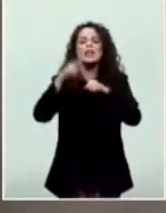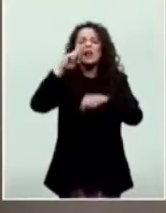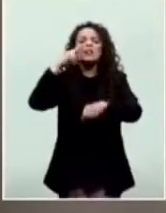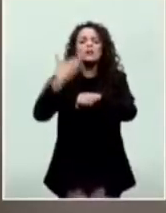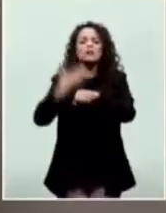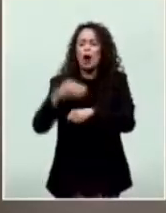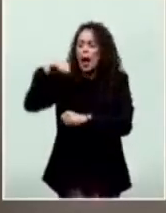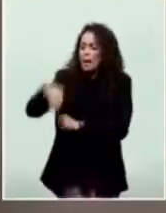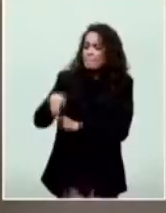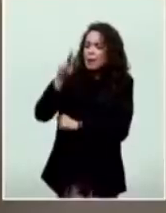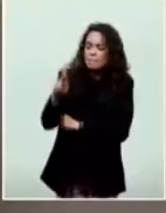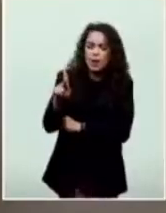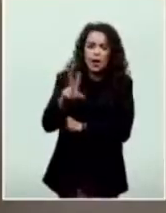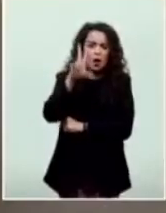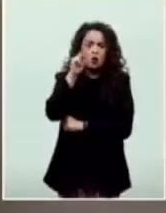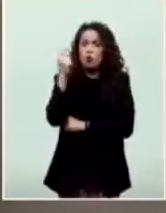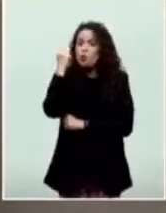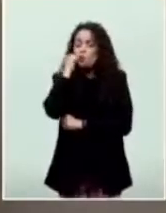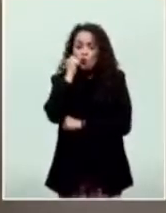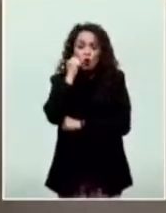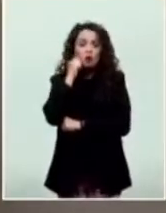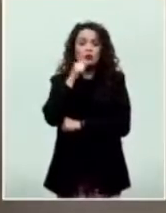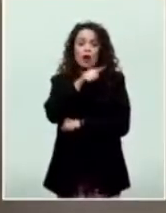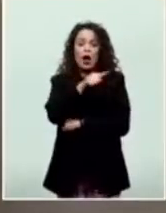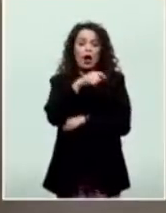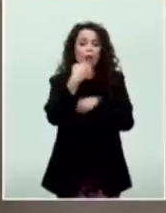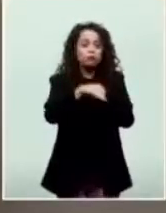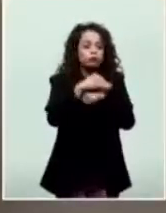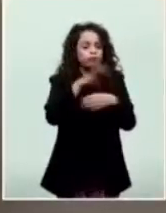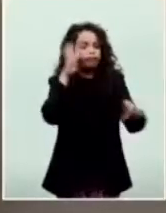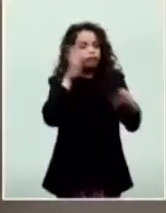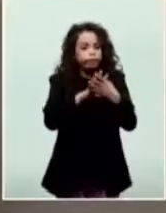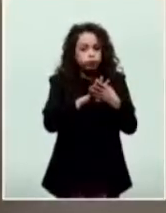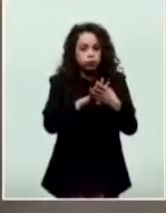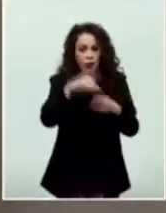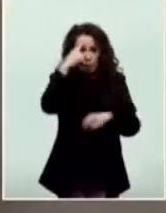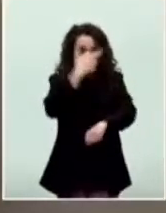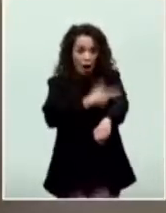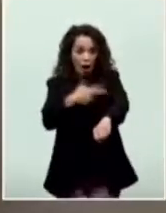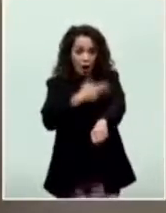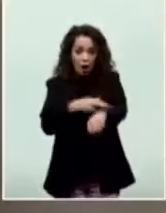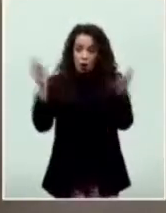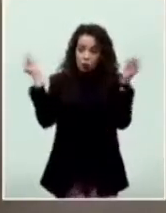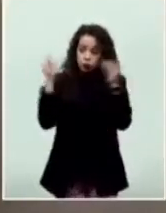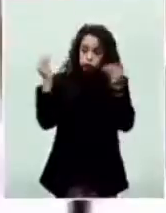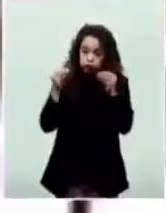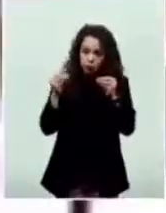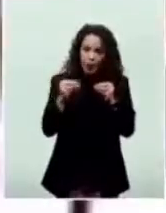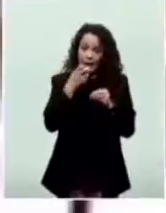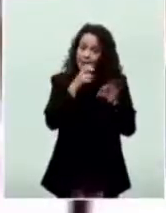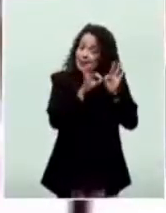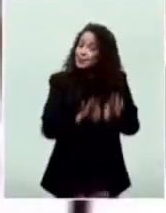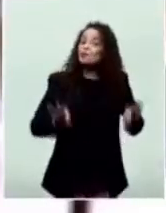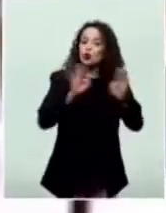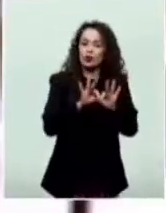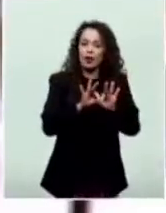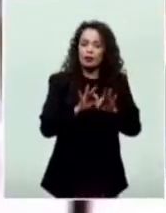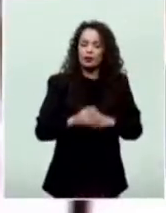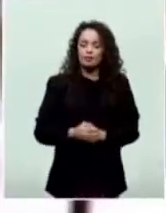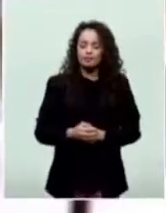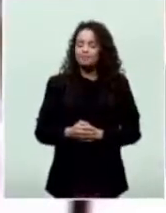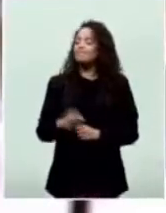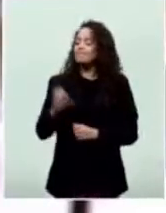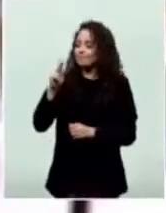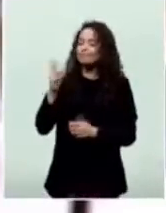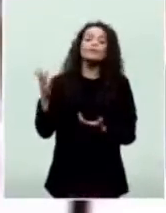Aunque se trate de prisión preventiva oficiosa, eso es muy importante. Por otra parte, le quisiera